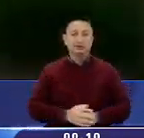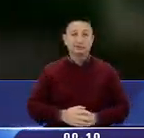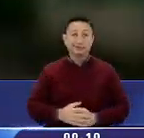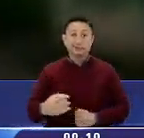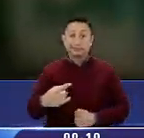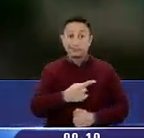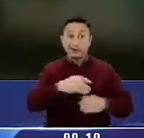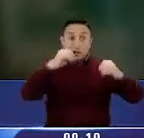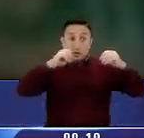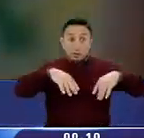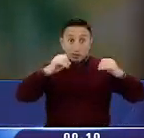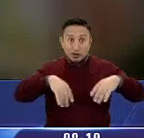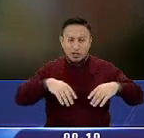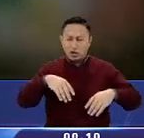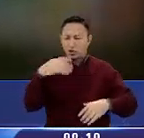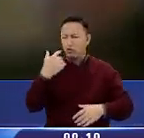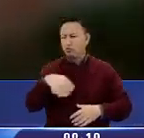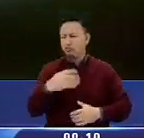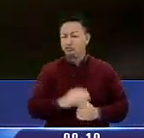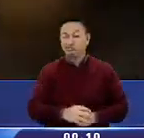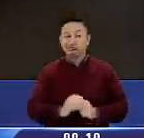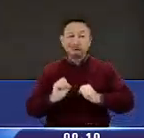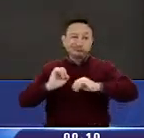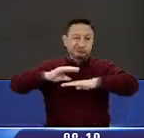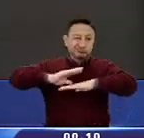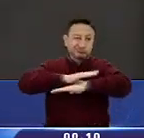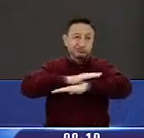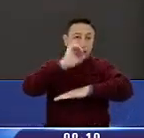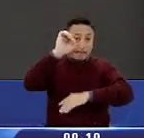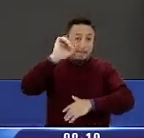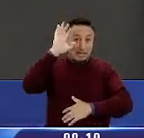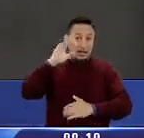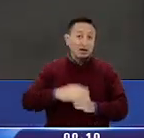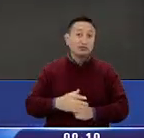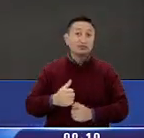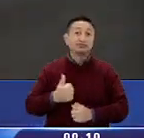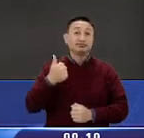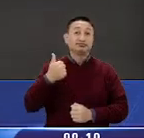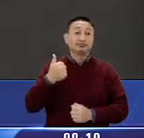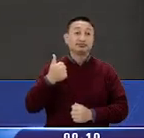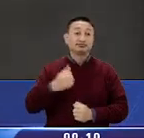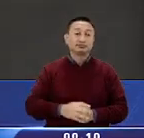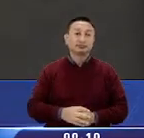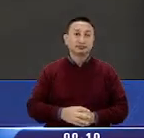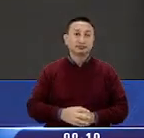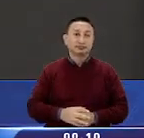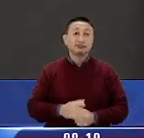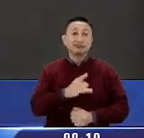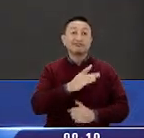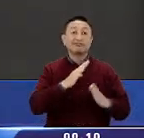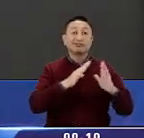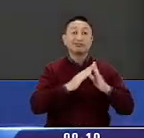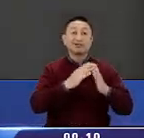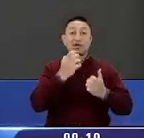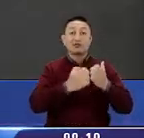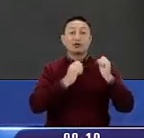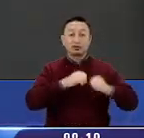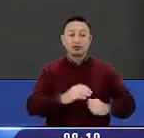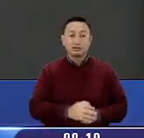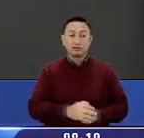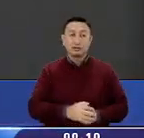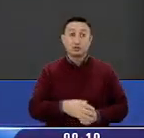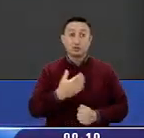vías se convierten en lagunas. Los vecinos han captado en videos la problemática. Las viviendas son las afectadas y temen que en cualquier